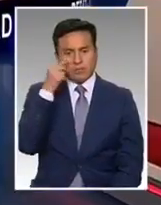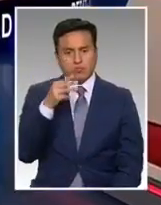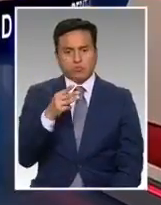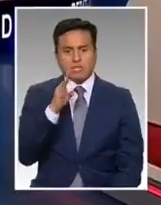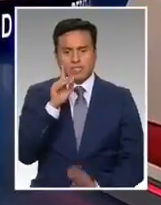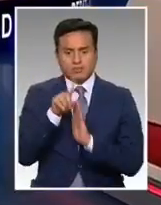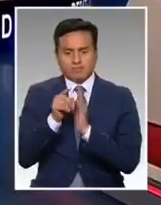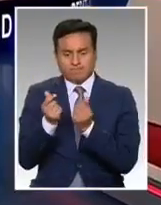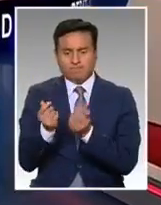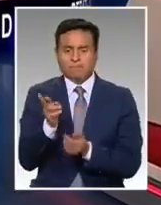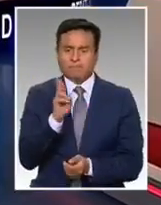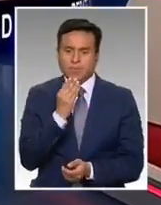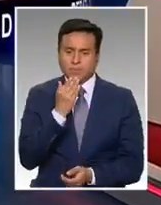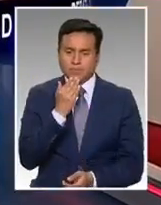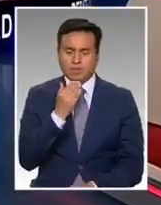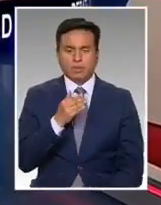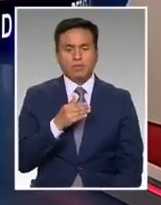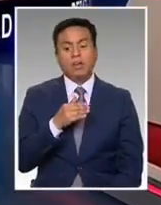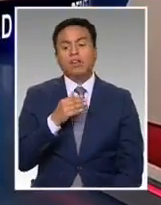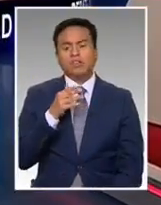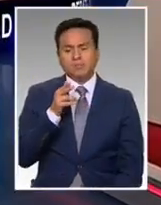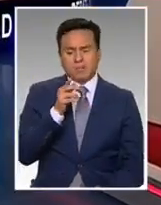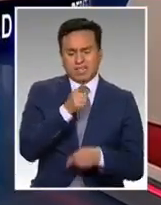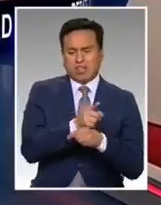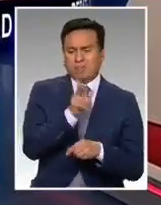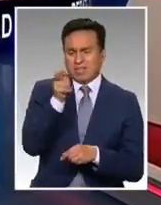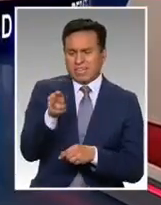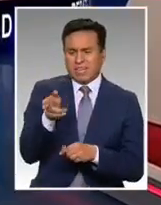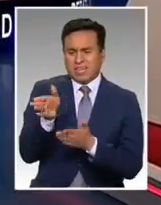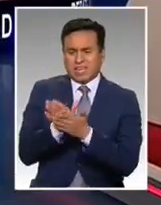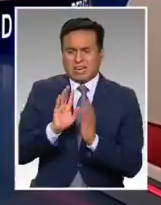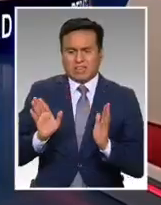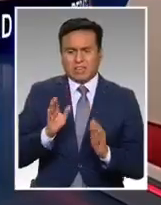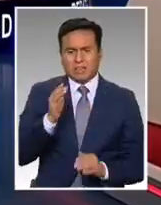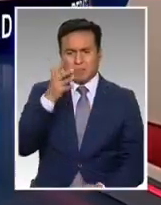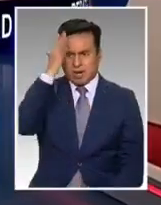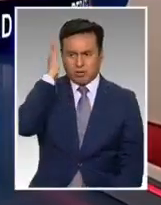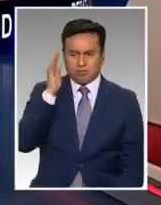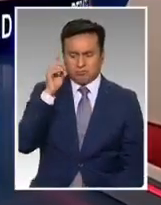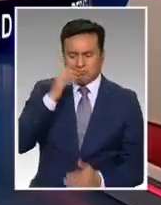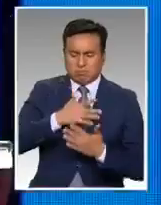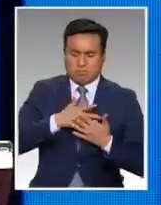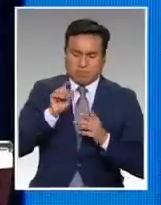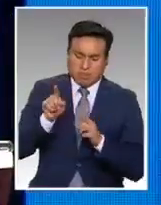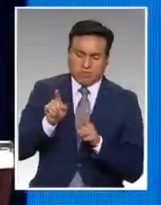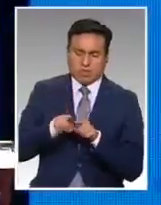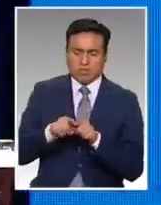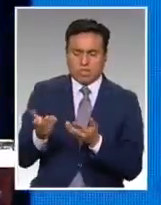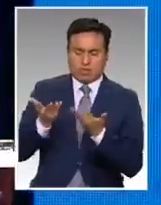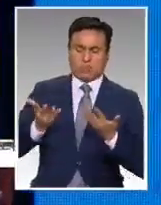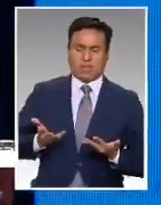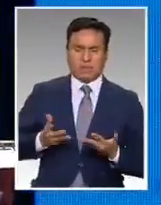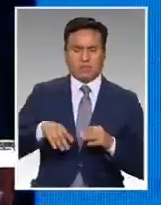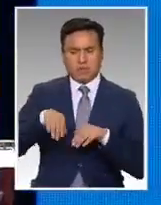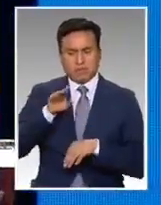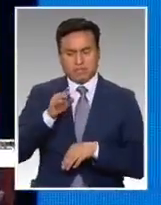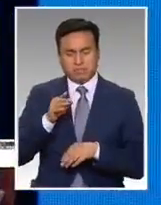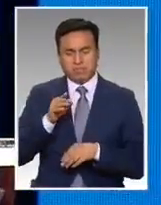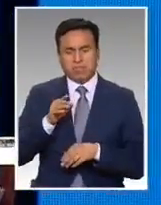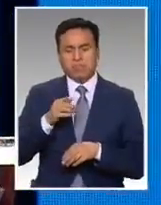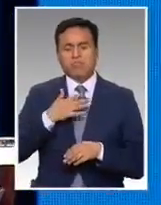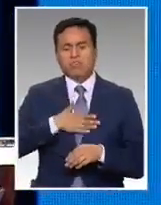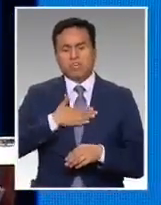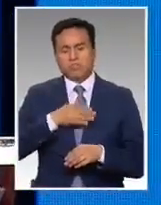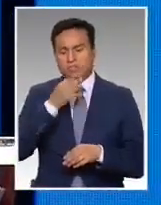30 segundos también no he mandado matar a nadie y menos a marco al que le tengo afecto a pesar del trato que me da habitualmente y